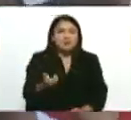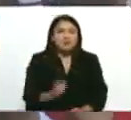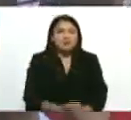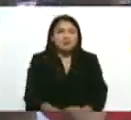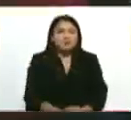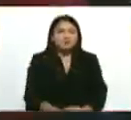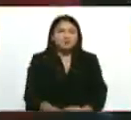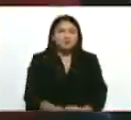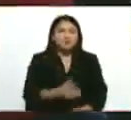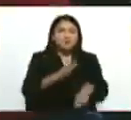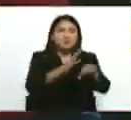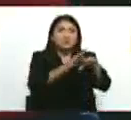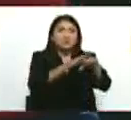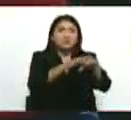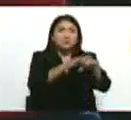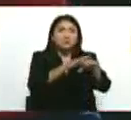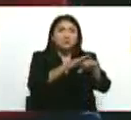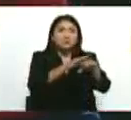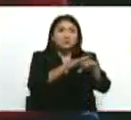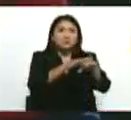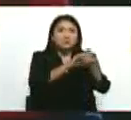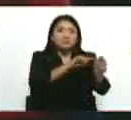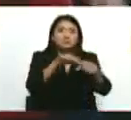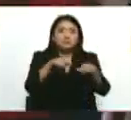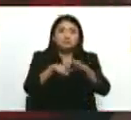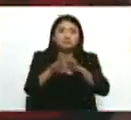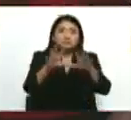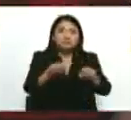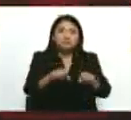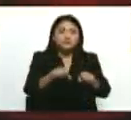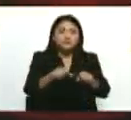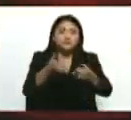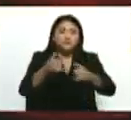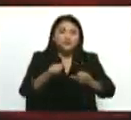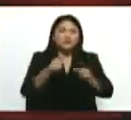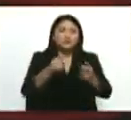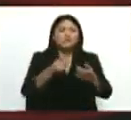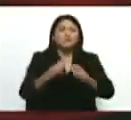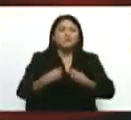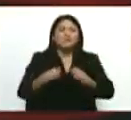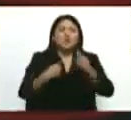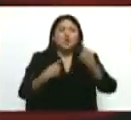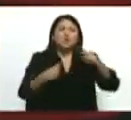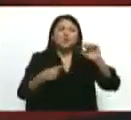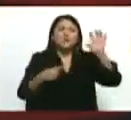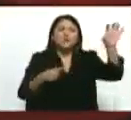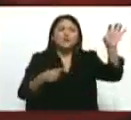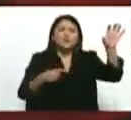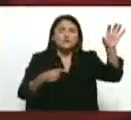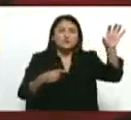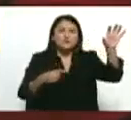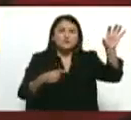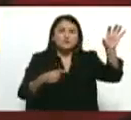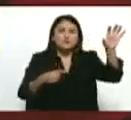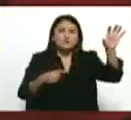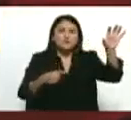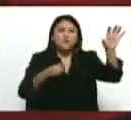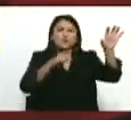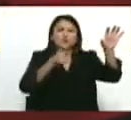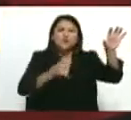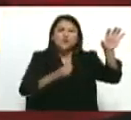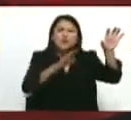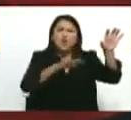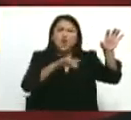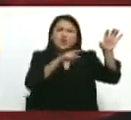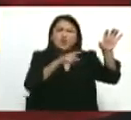Pido invasiones porque mis hijos están fuera de Venezuela. Hay que preguntarle, ¿dónde están tus hijos? ¿Dónde están tus hijos? ¿Por qué no los